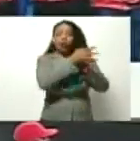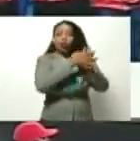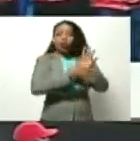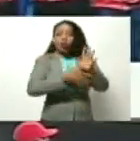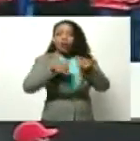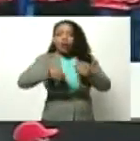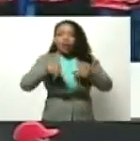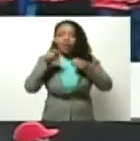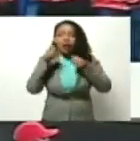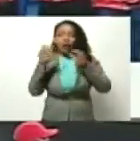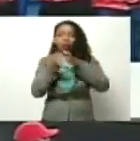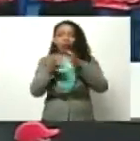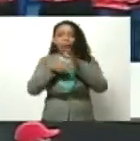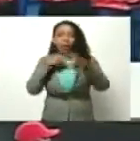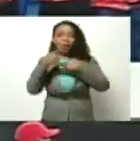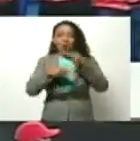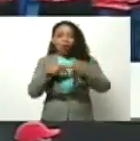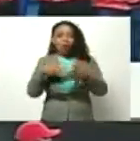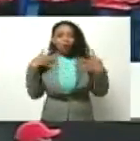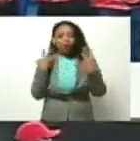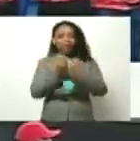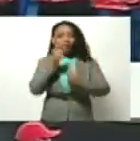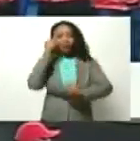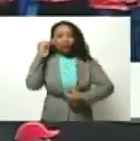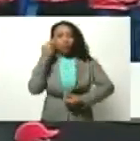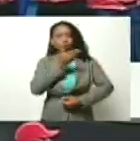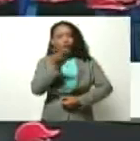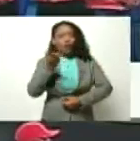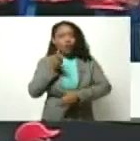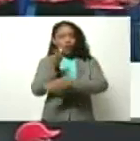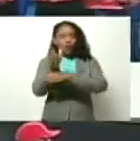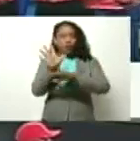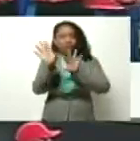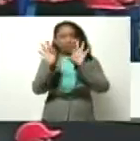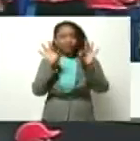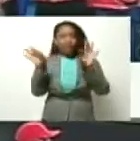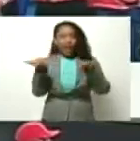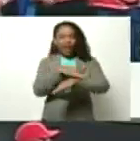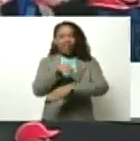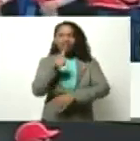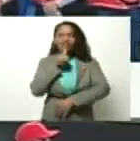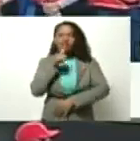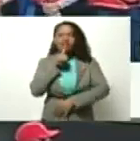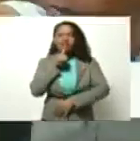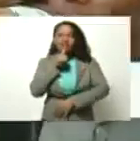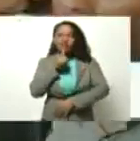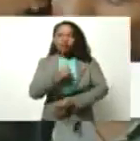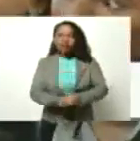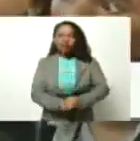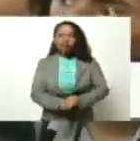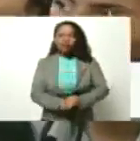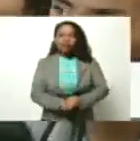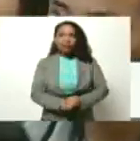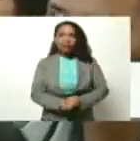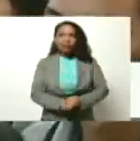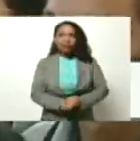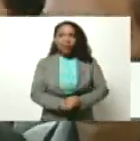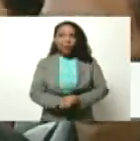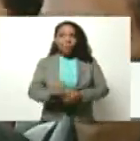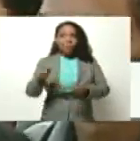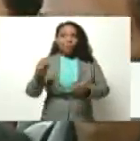partido compañero compañeras ustedes fueron electos en las calles por quién por